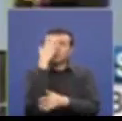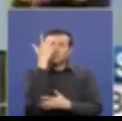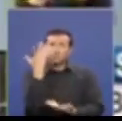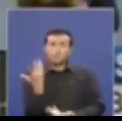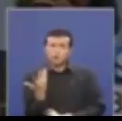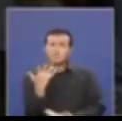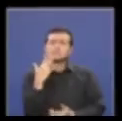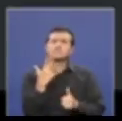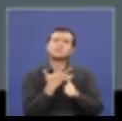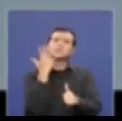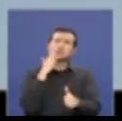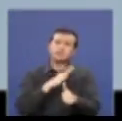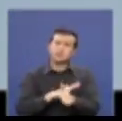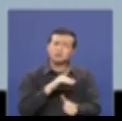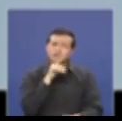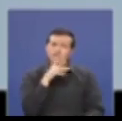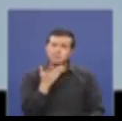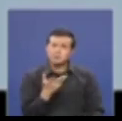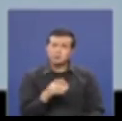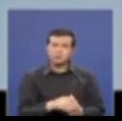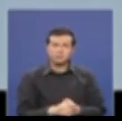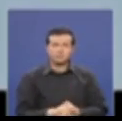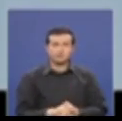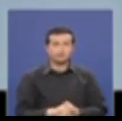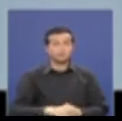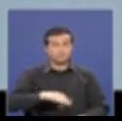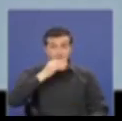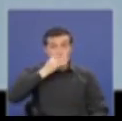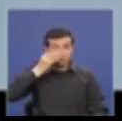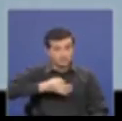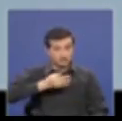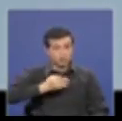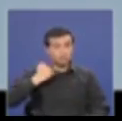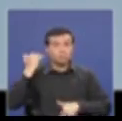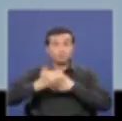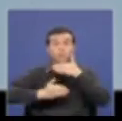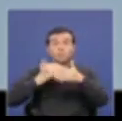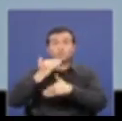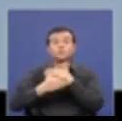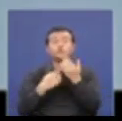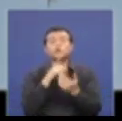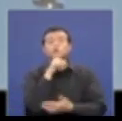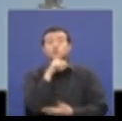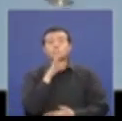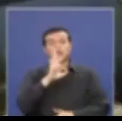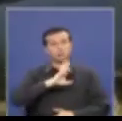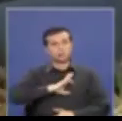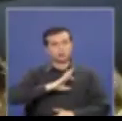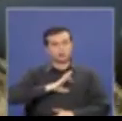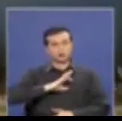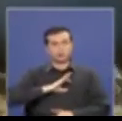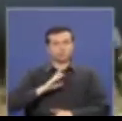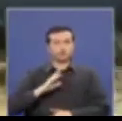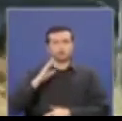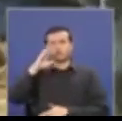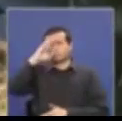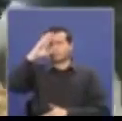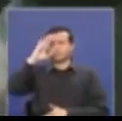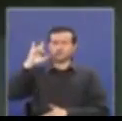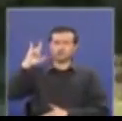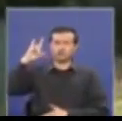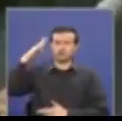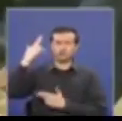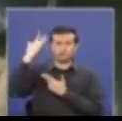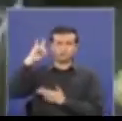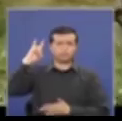insistió 5 veces? La verdad es que en todo el proceso participaron técnicos de la Fuerza Aérea, FAE.